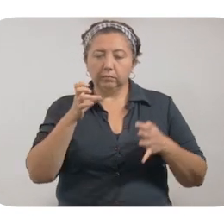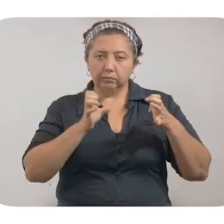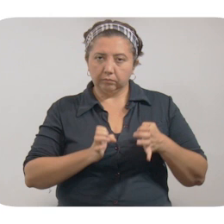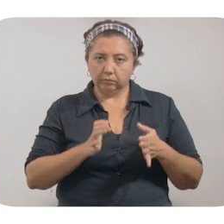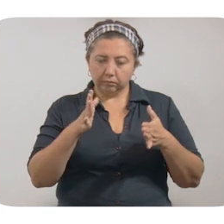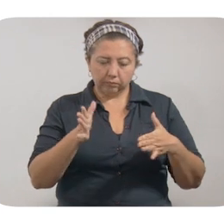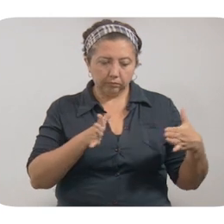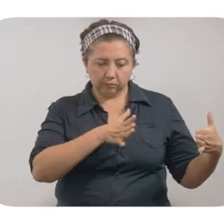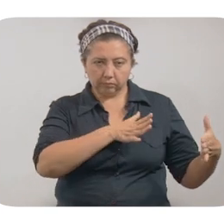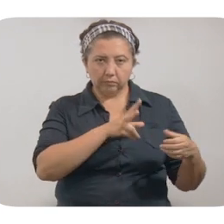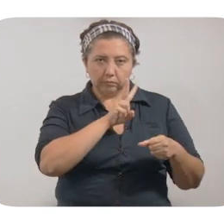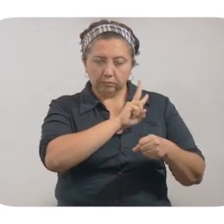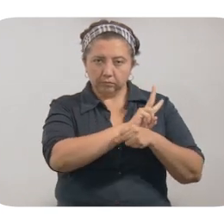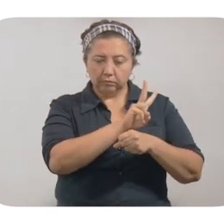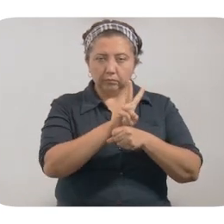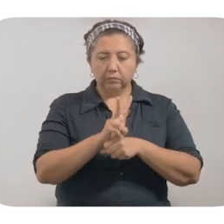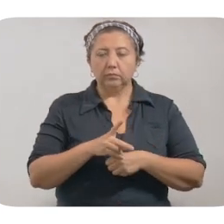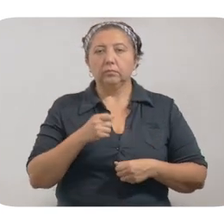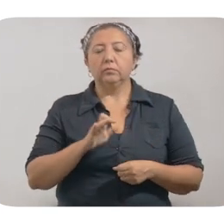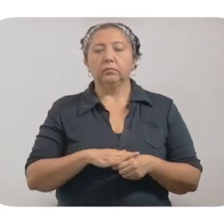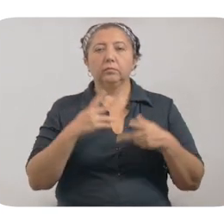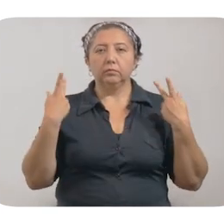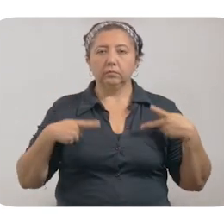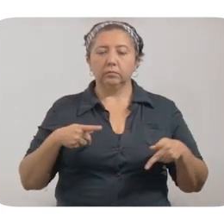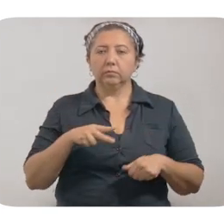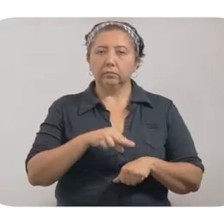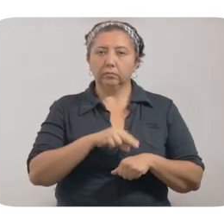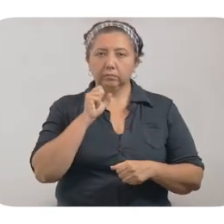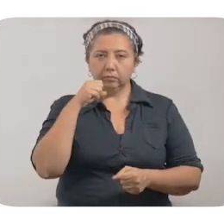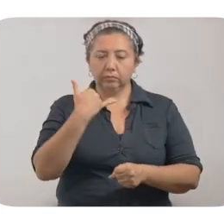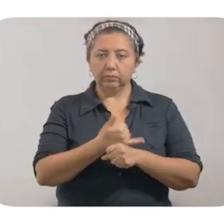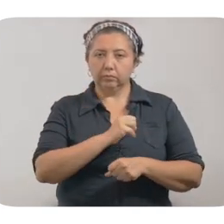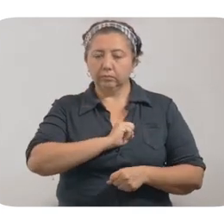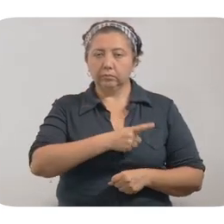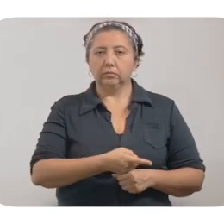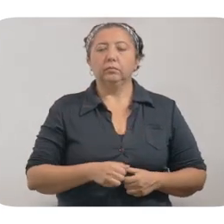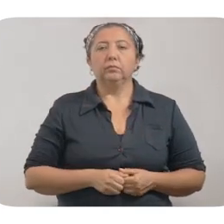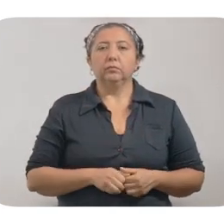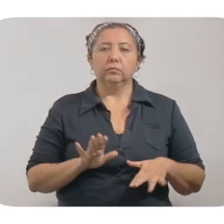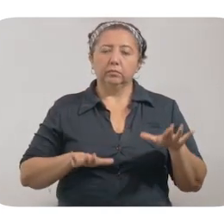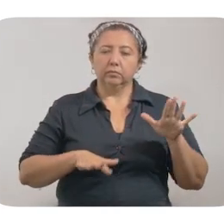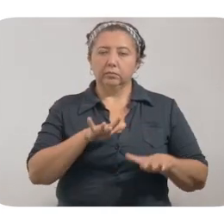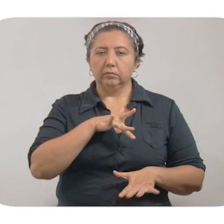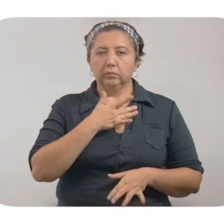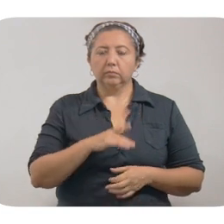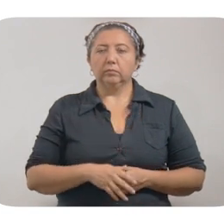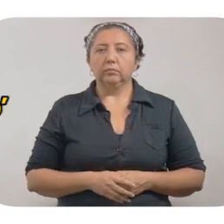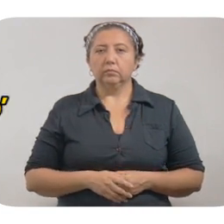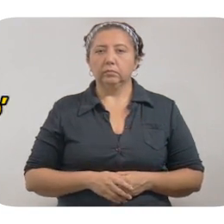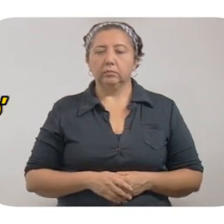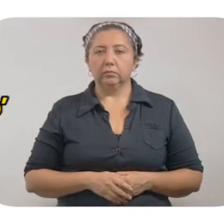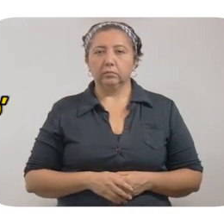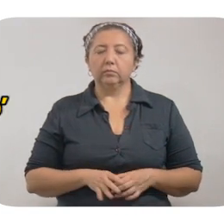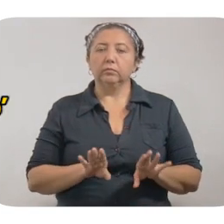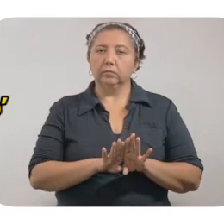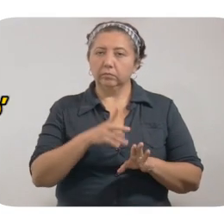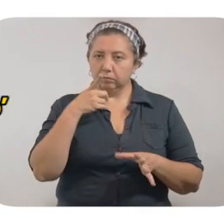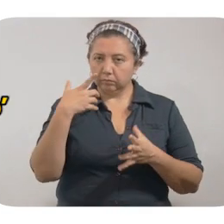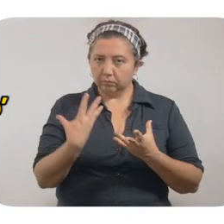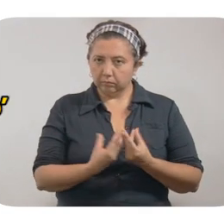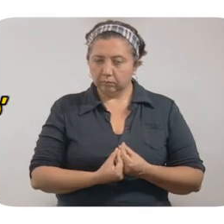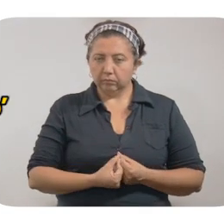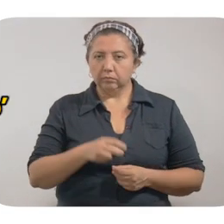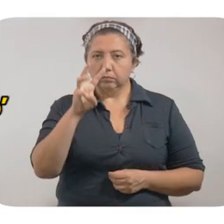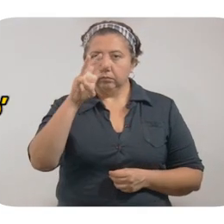estables, aislados, monitoreados constantemente por personal médico de la Secretaría de Salud. Presentan síntomas leves. Como ya